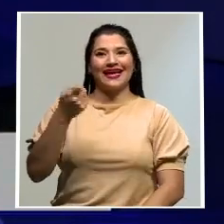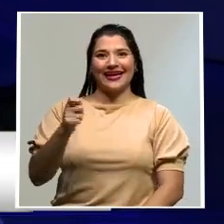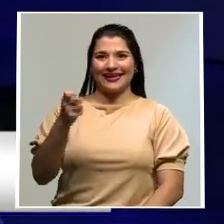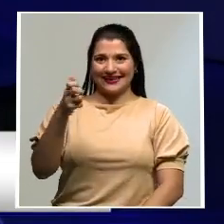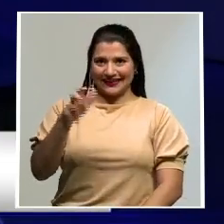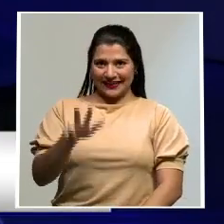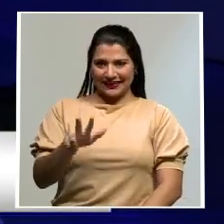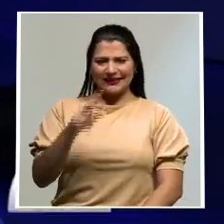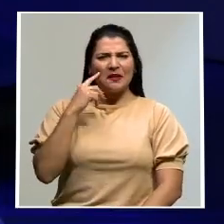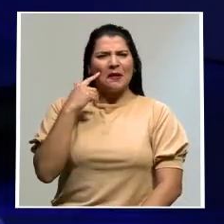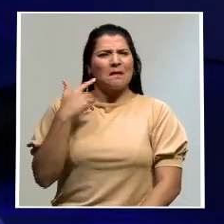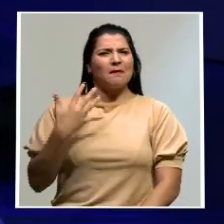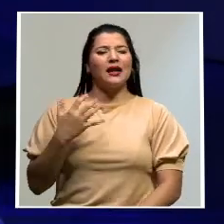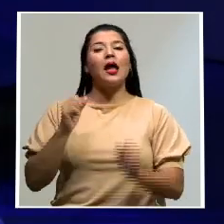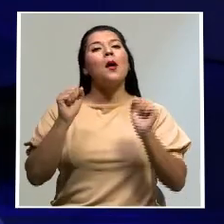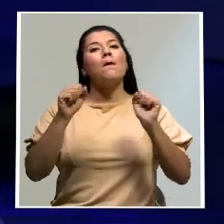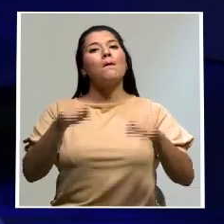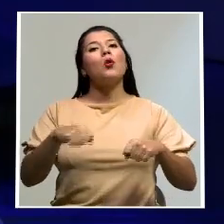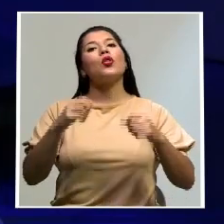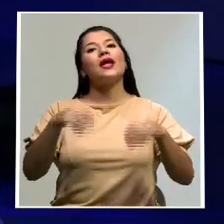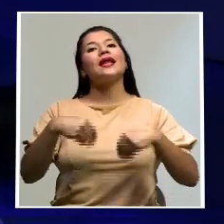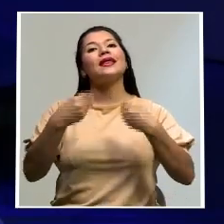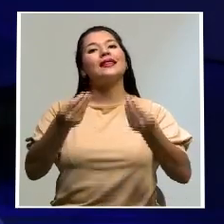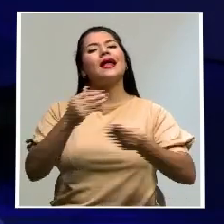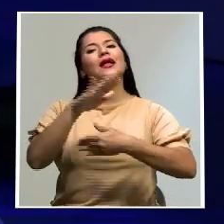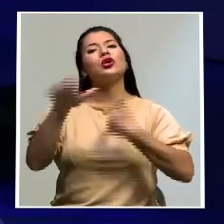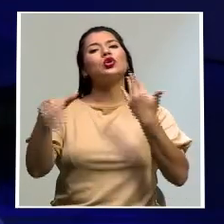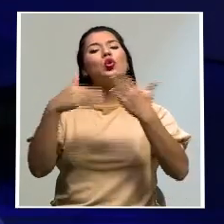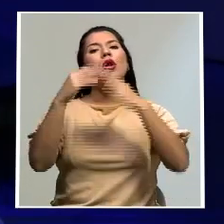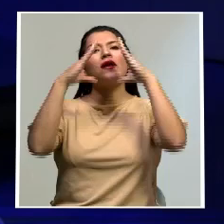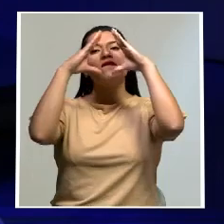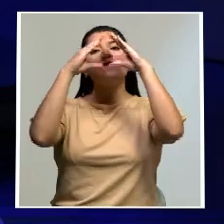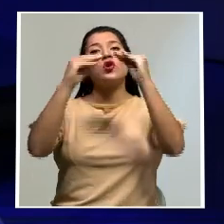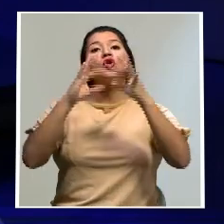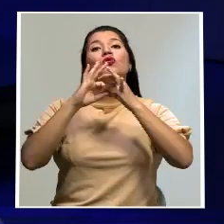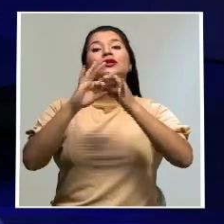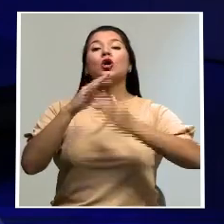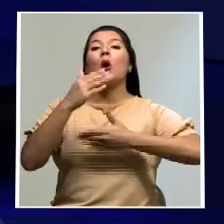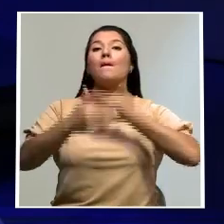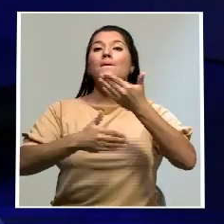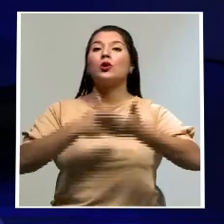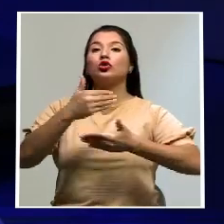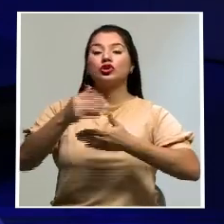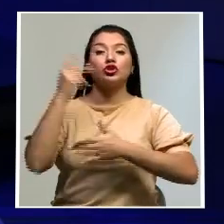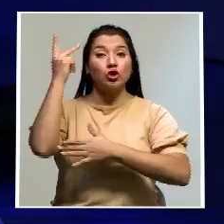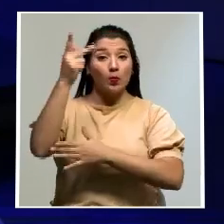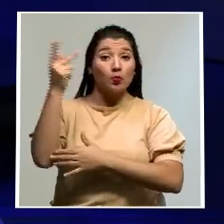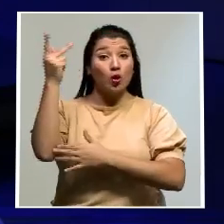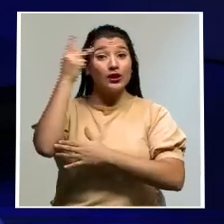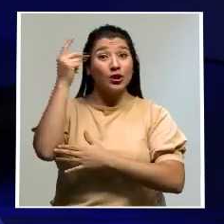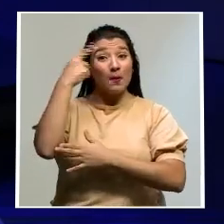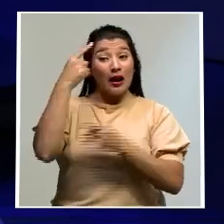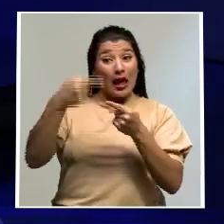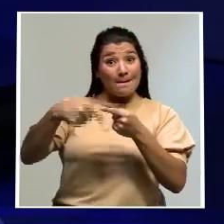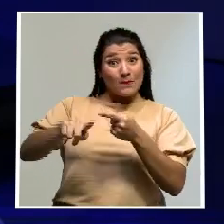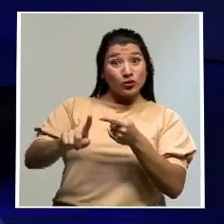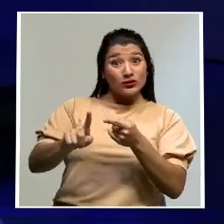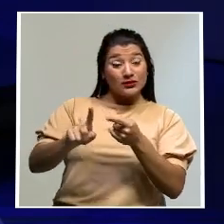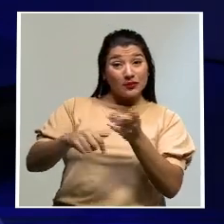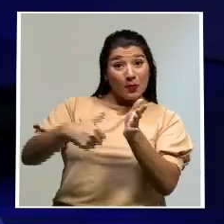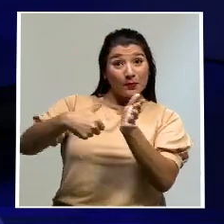donde estamos ofreciendo toda la cobertura informativa del proceso político para las próximas elecciones del